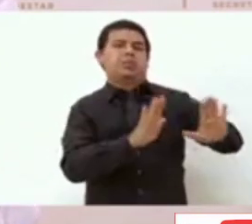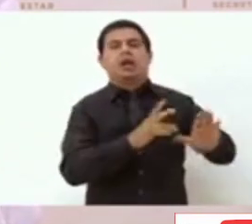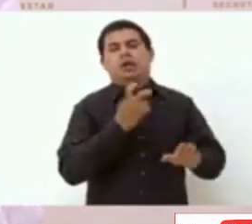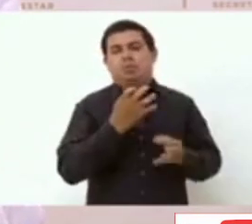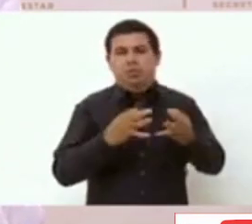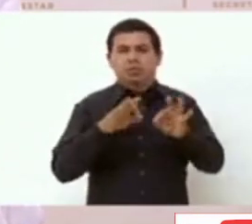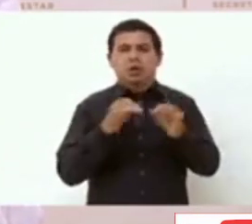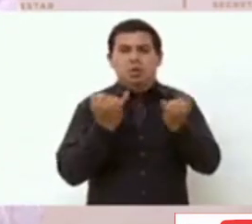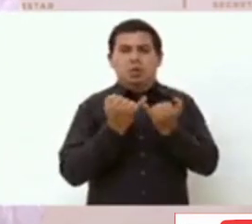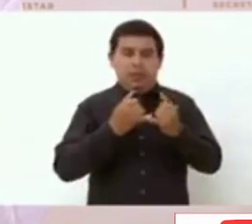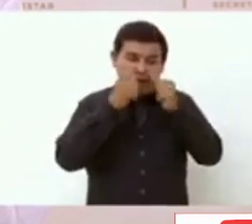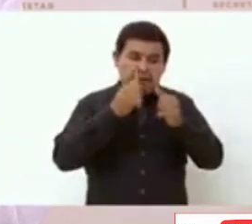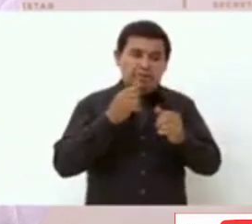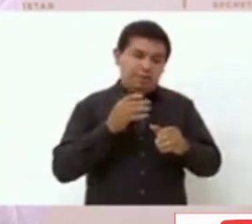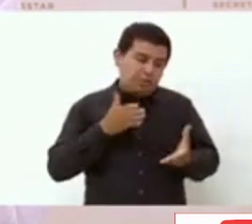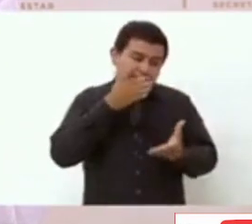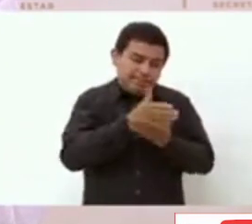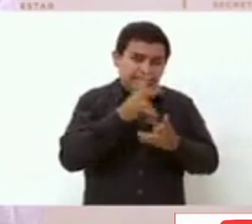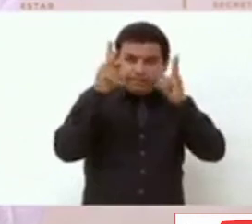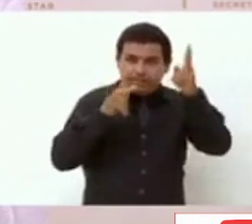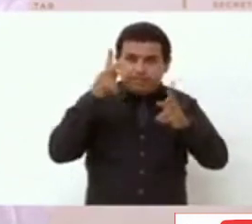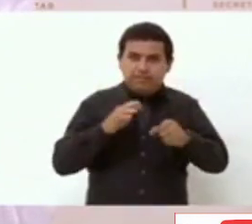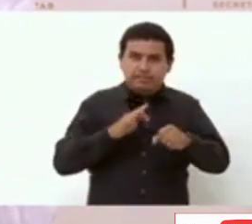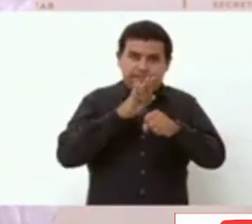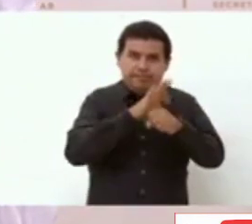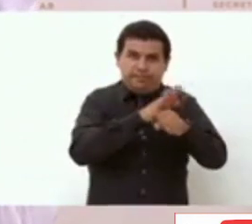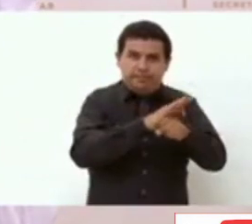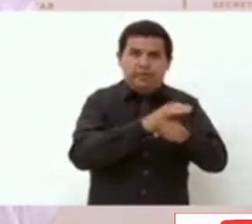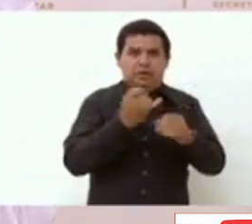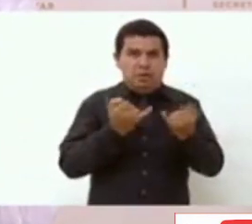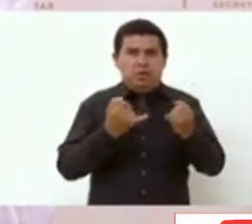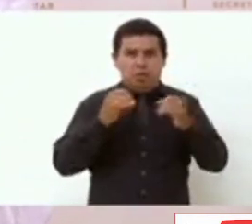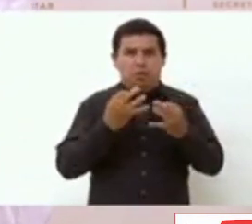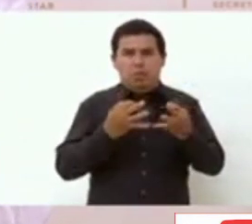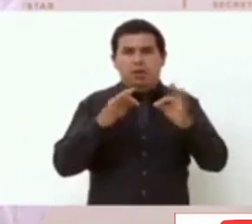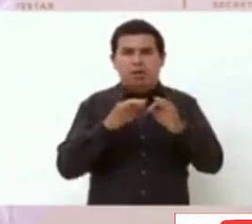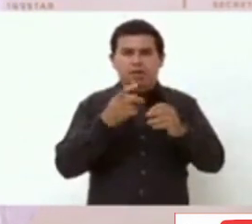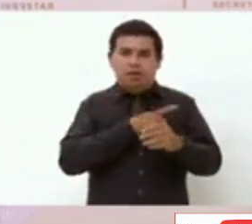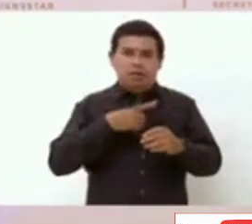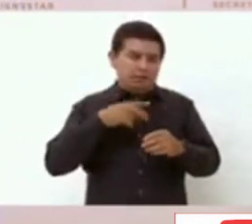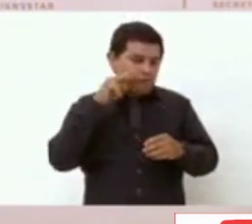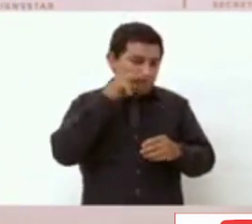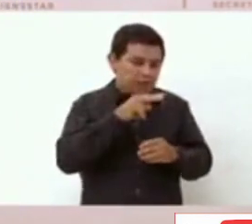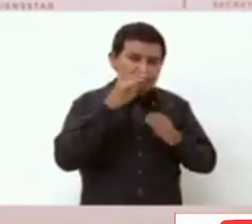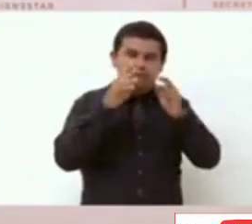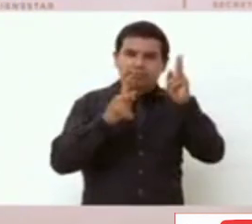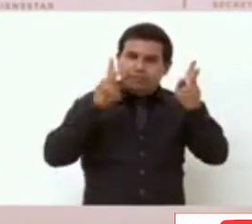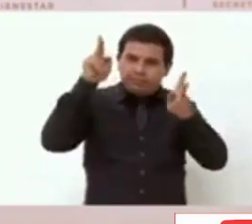vamos a visitarlo también. Yo quisiera